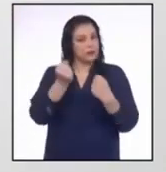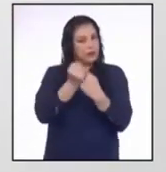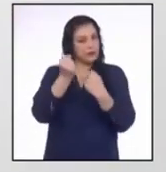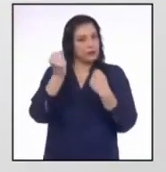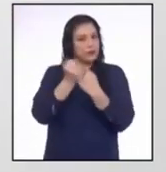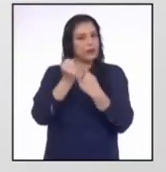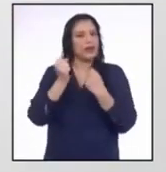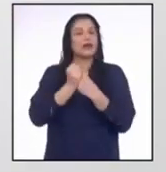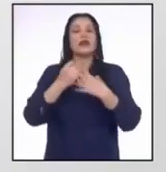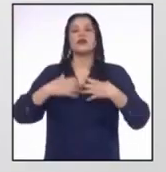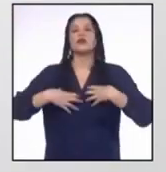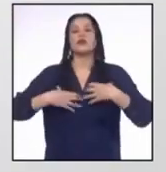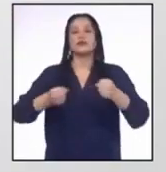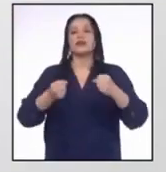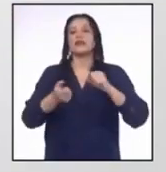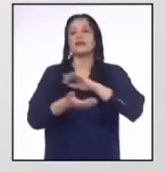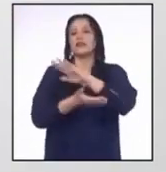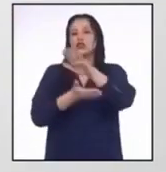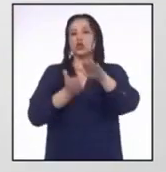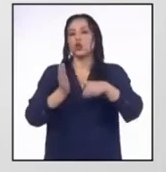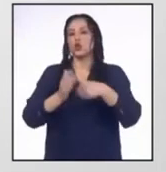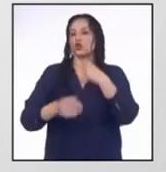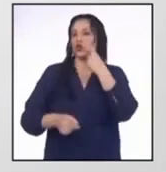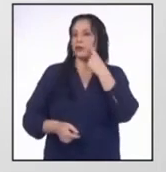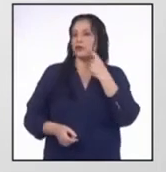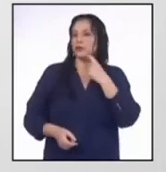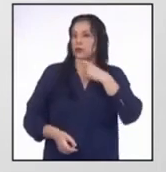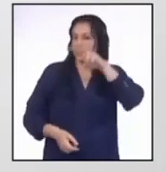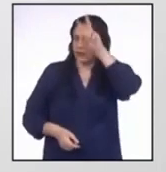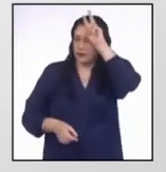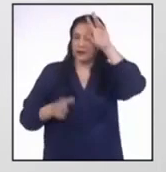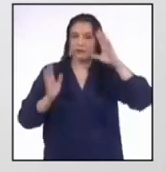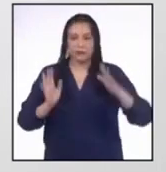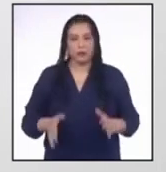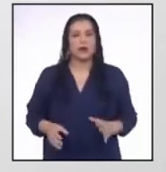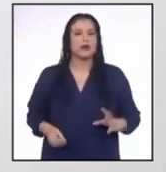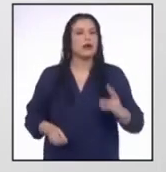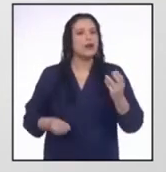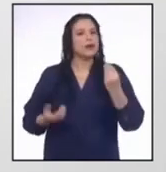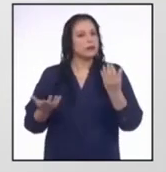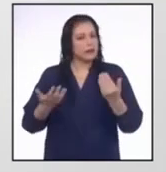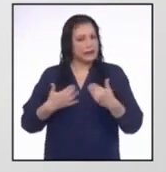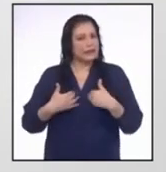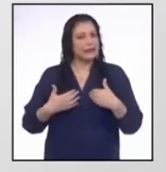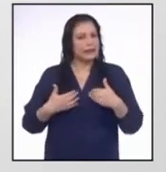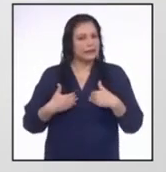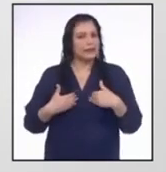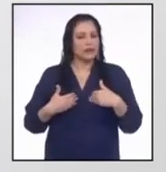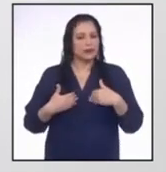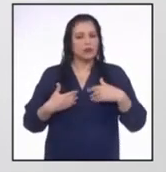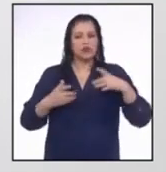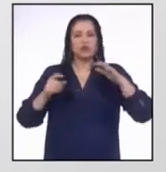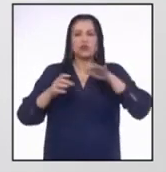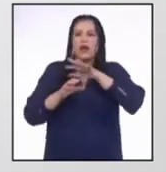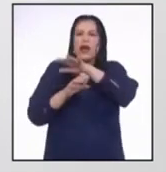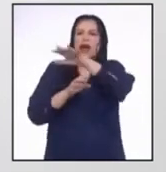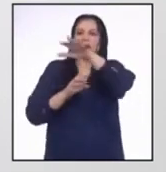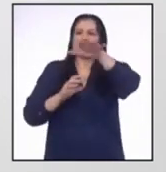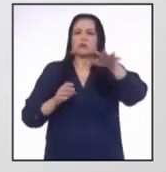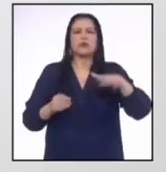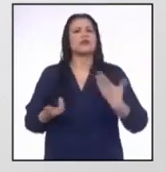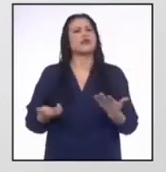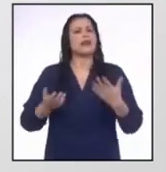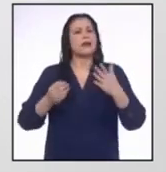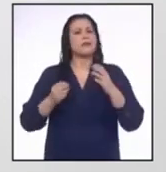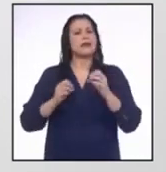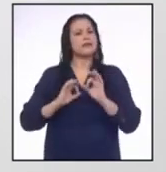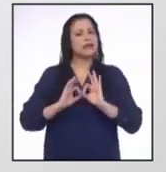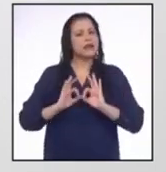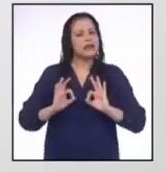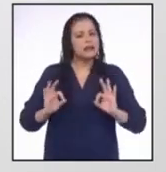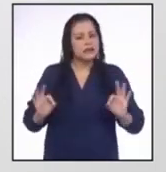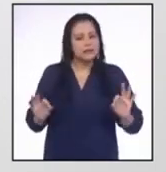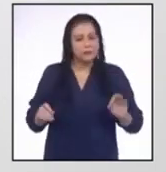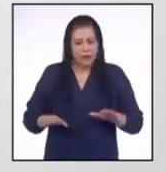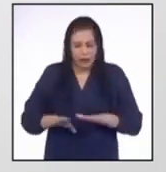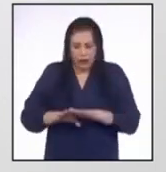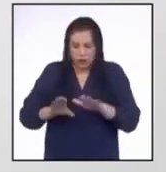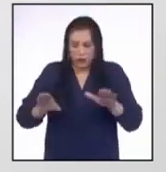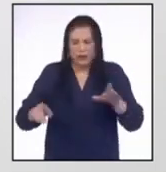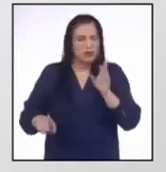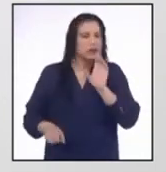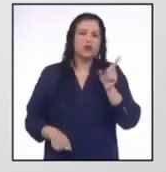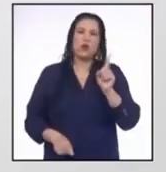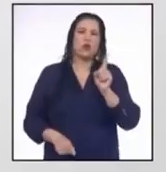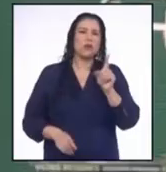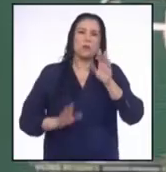con la salud de todas y todos los peruanos, porque tendremos una atmósfera más limpia y un suelo